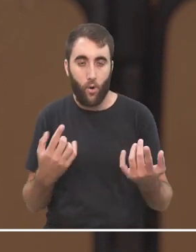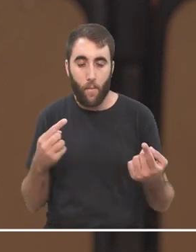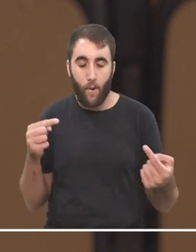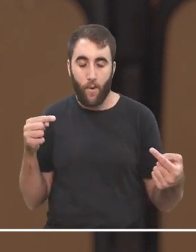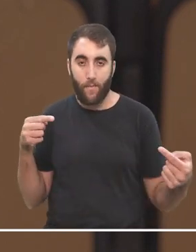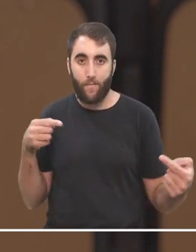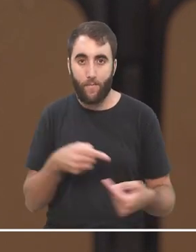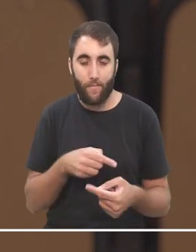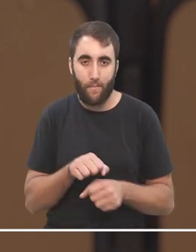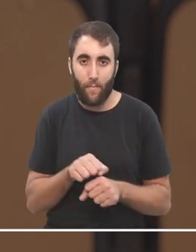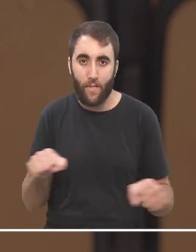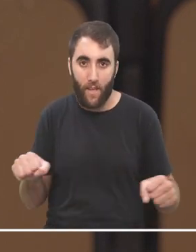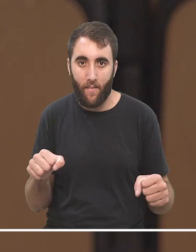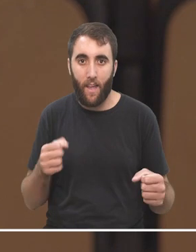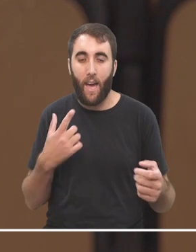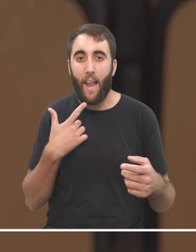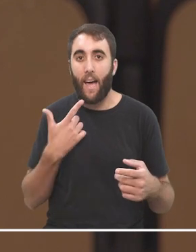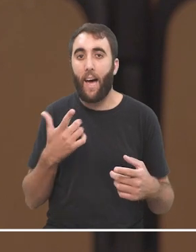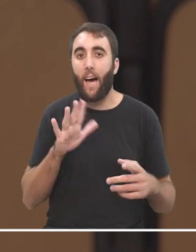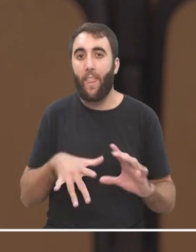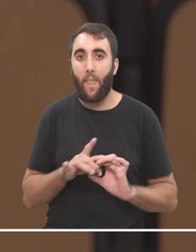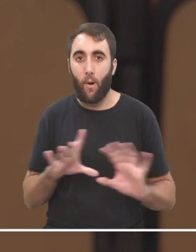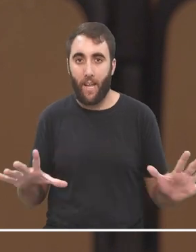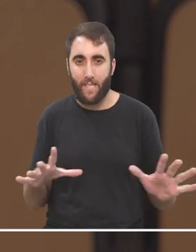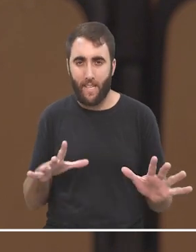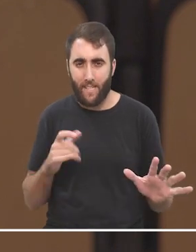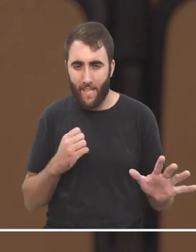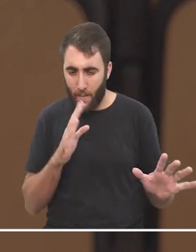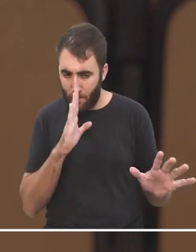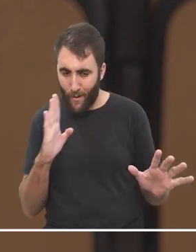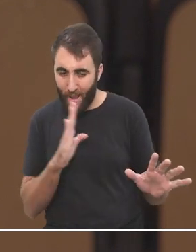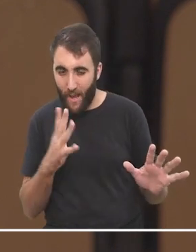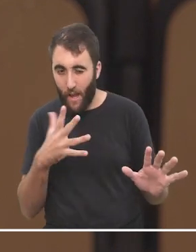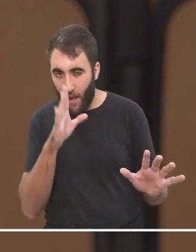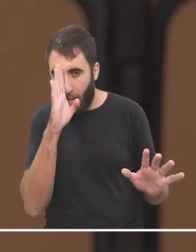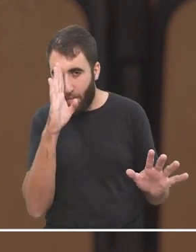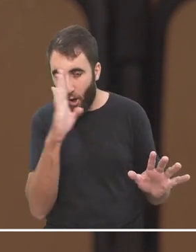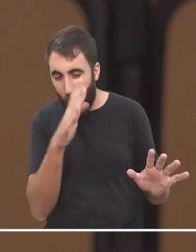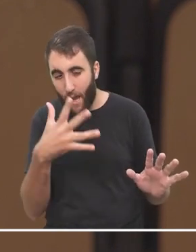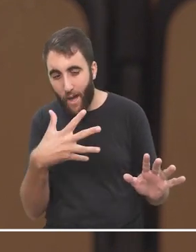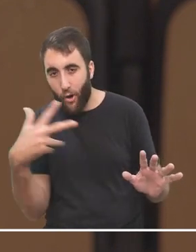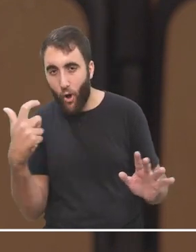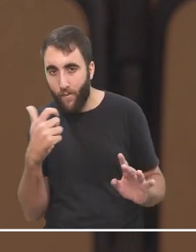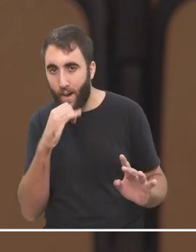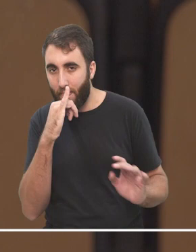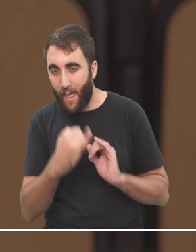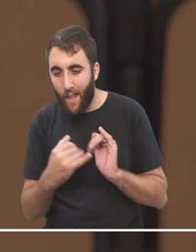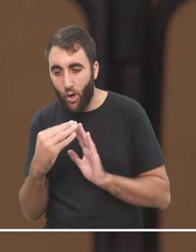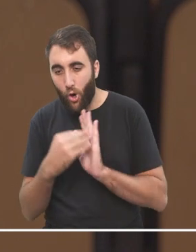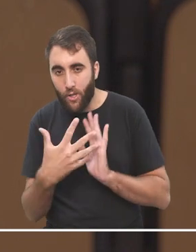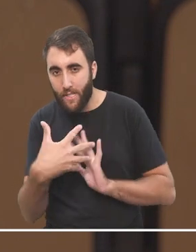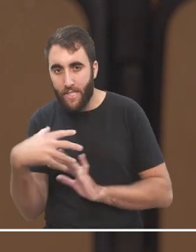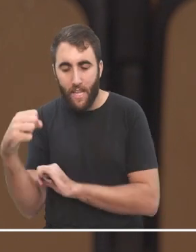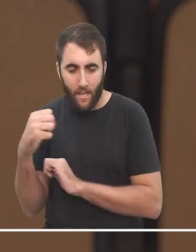antagónico a la salud democrática. Es decir, los gobiernos que gobiernan espiando